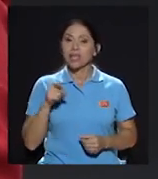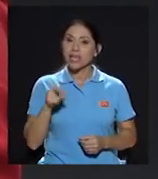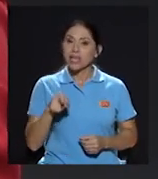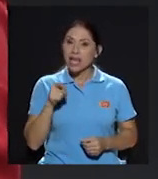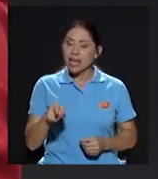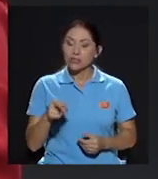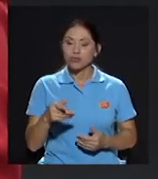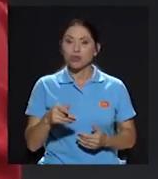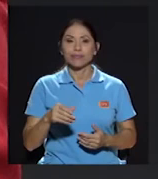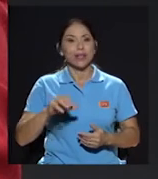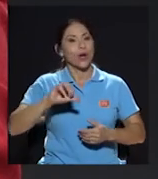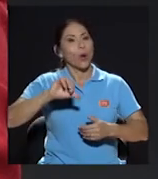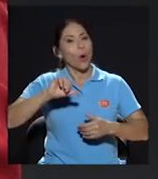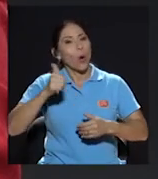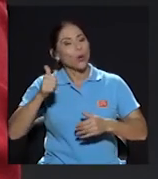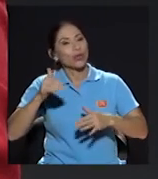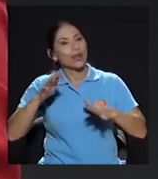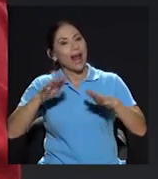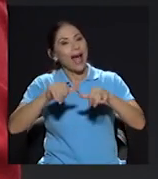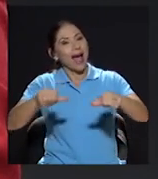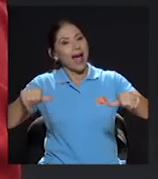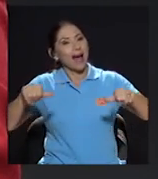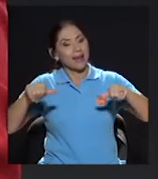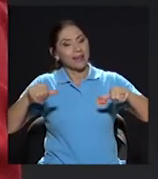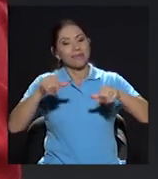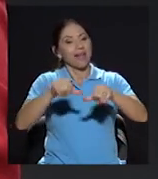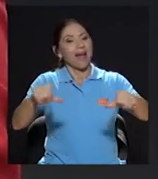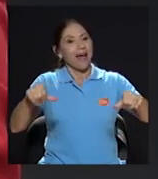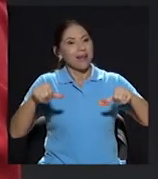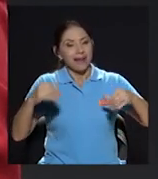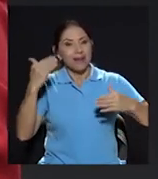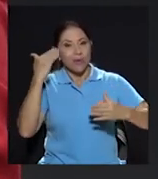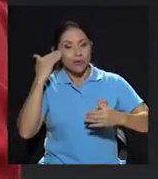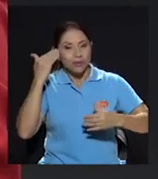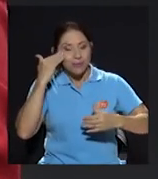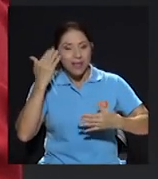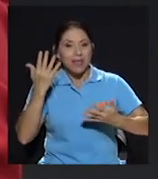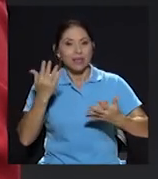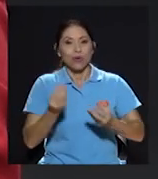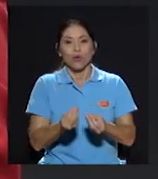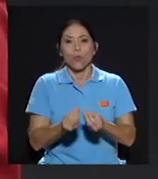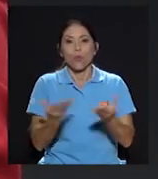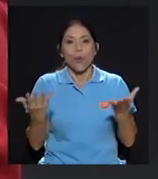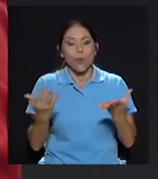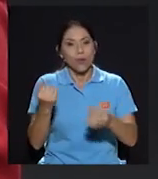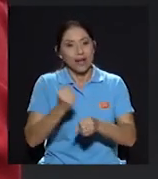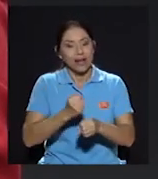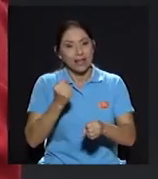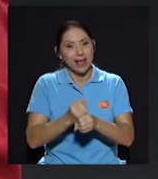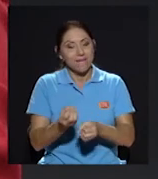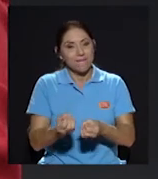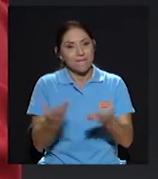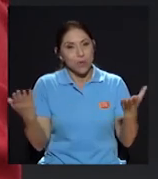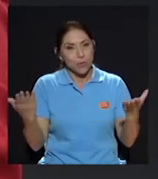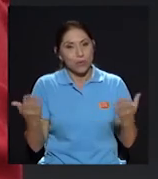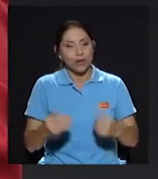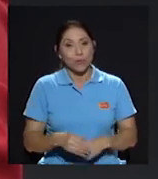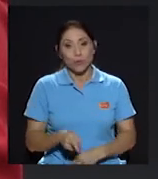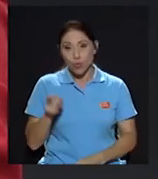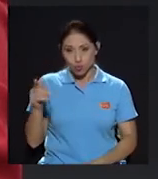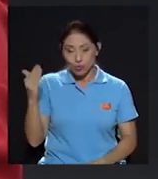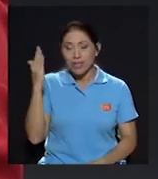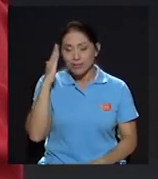dimensión que es la dimensión del conocimiento del público de la gestión pública y usted